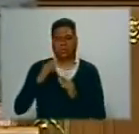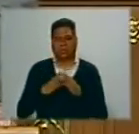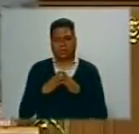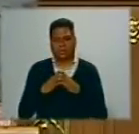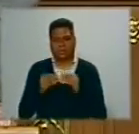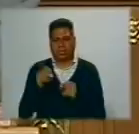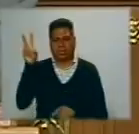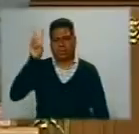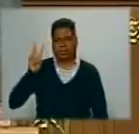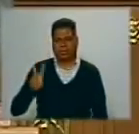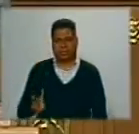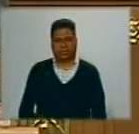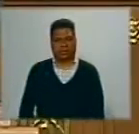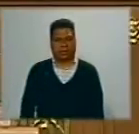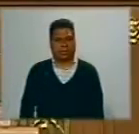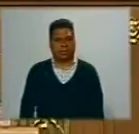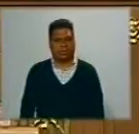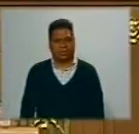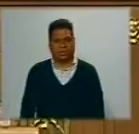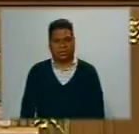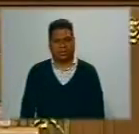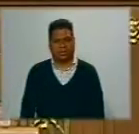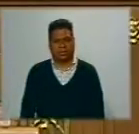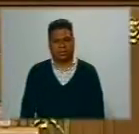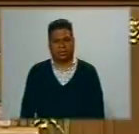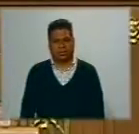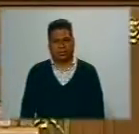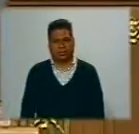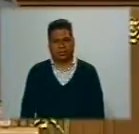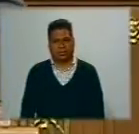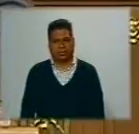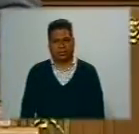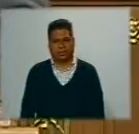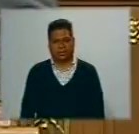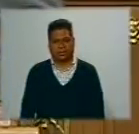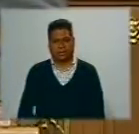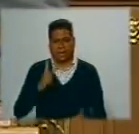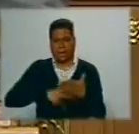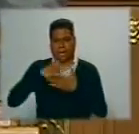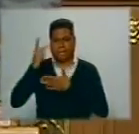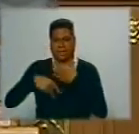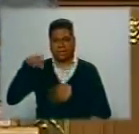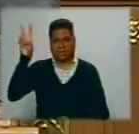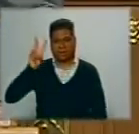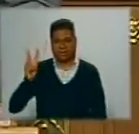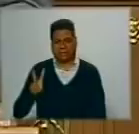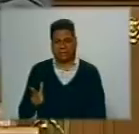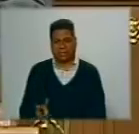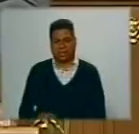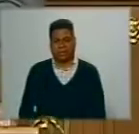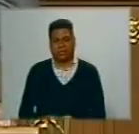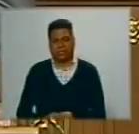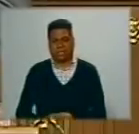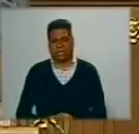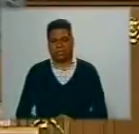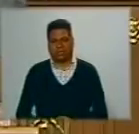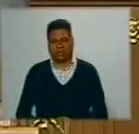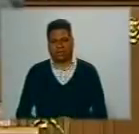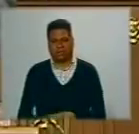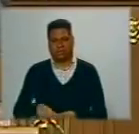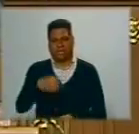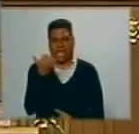Nación, hoy el Plan de la Patria, tanto el Plan de la Patria que está vigente